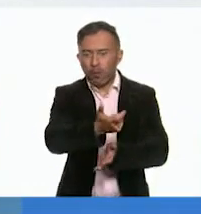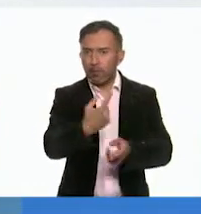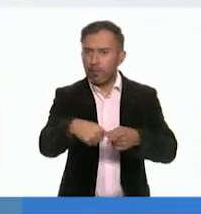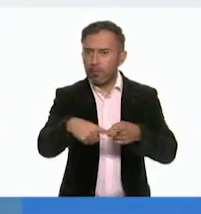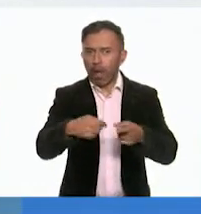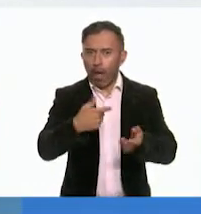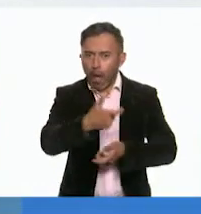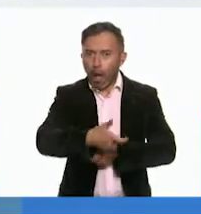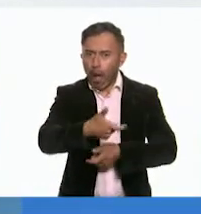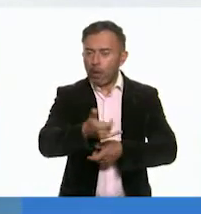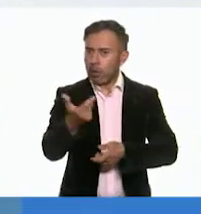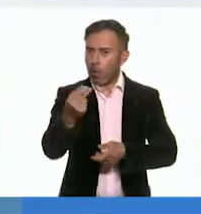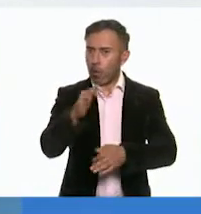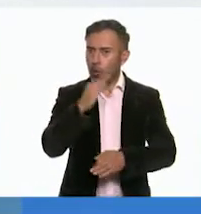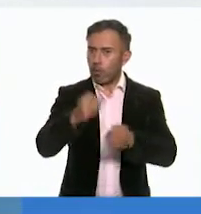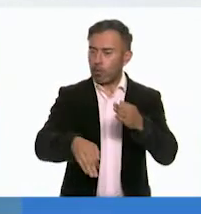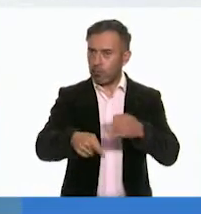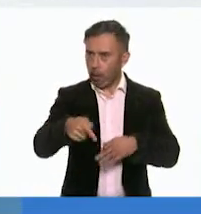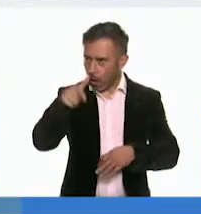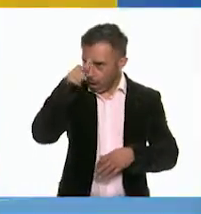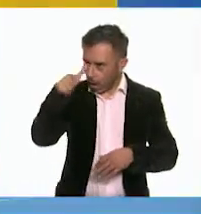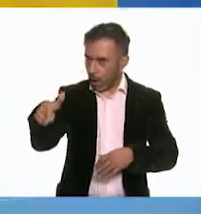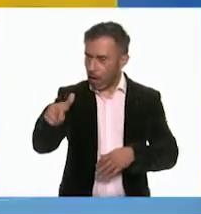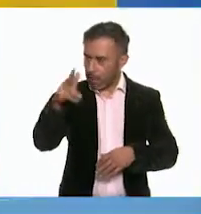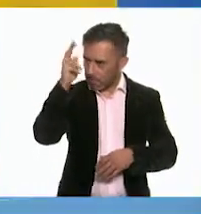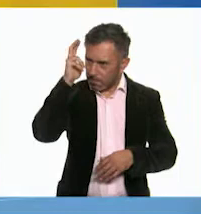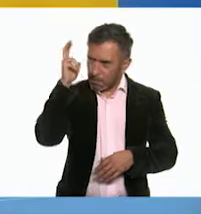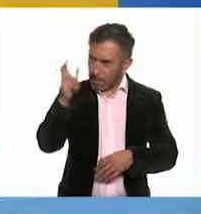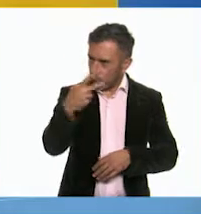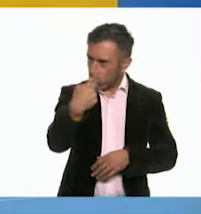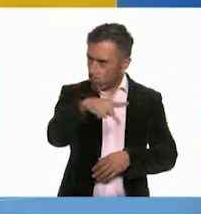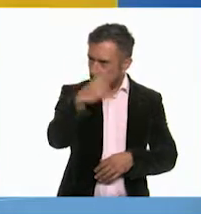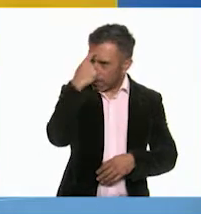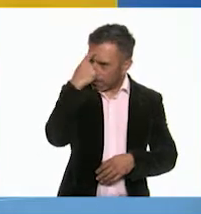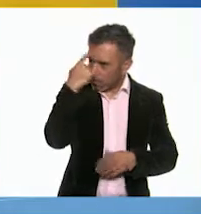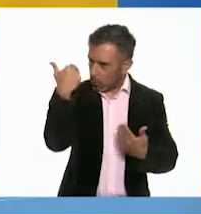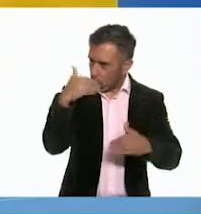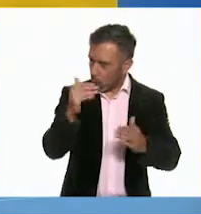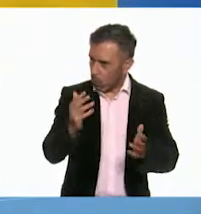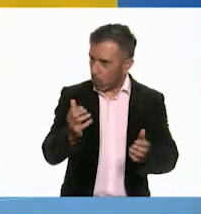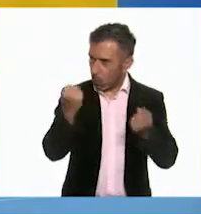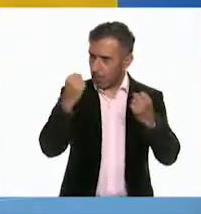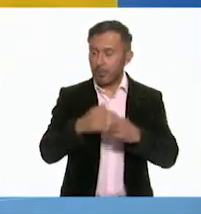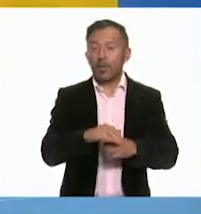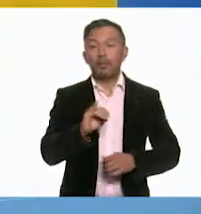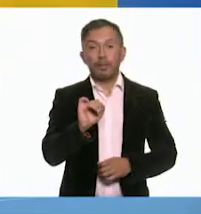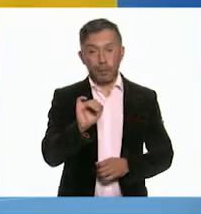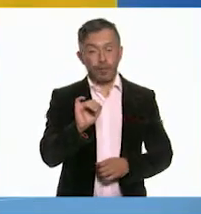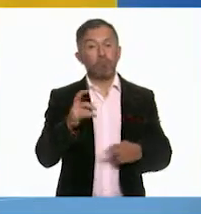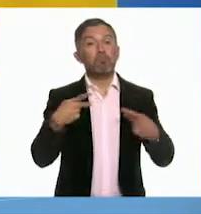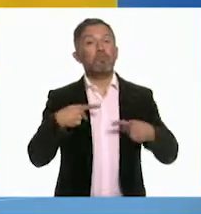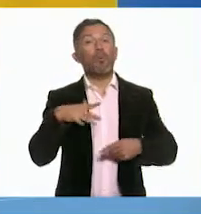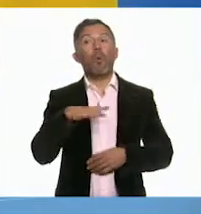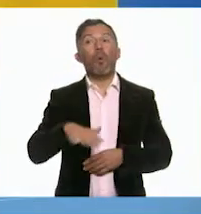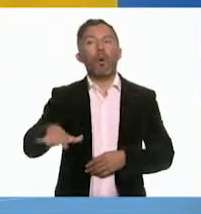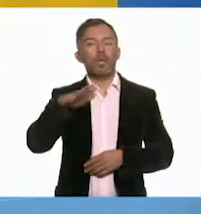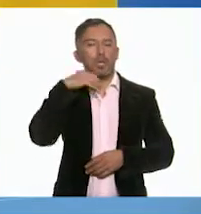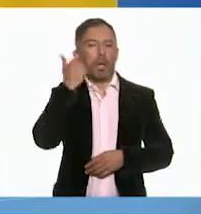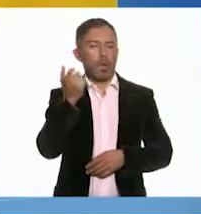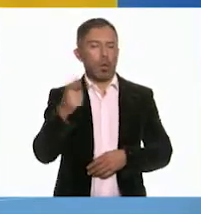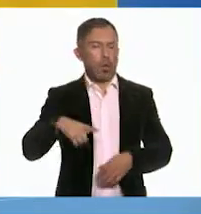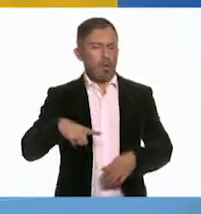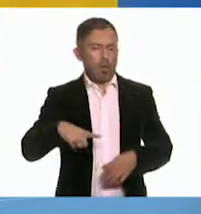nos habla del pensamiento social de Miguel Hidalgo. Así es. Es decir, no solo querían un cambio político, como el cambio de